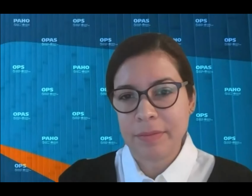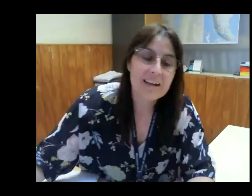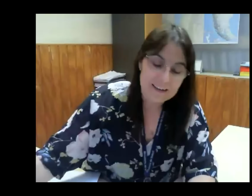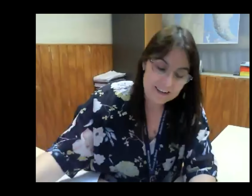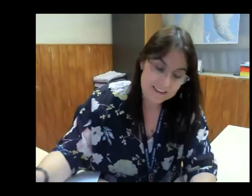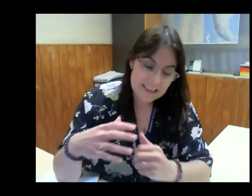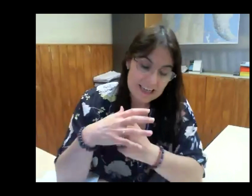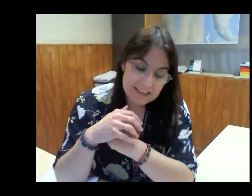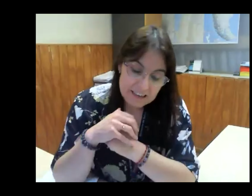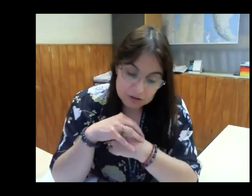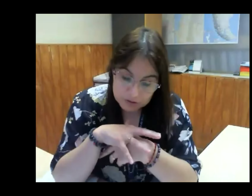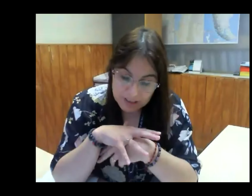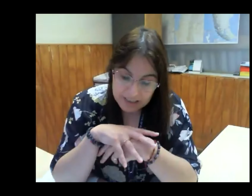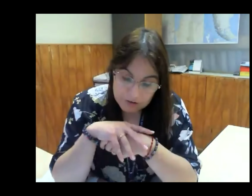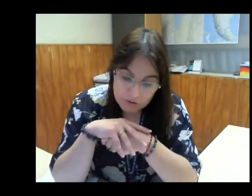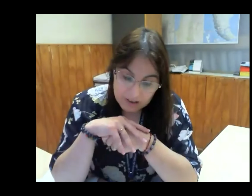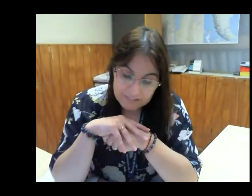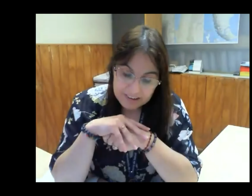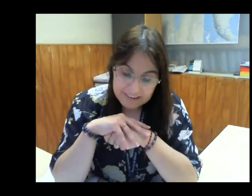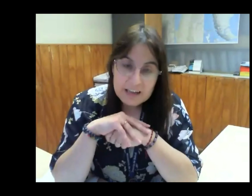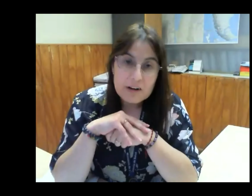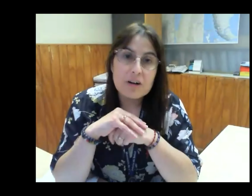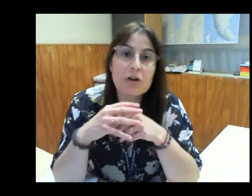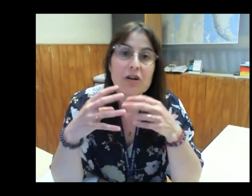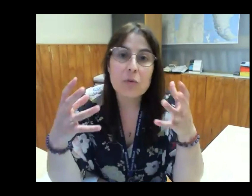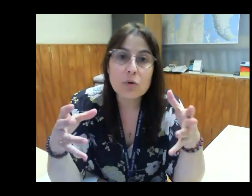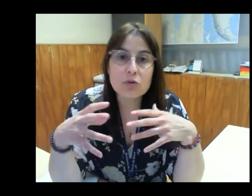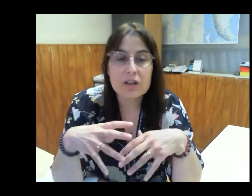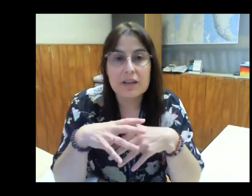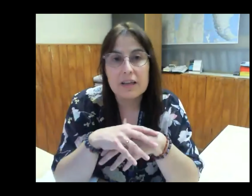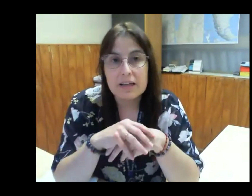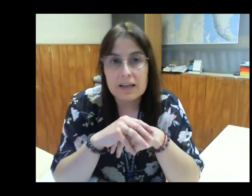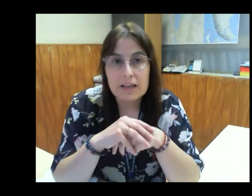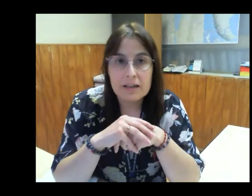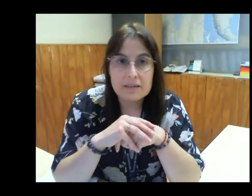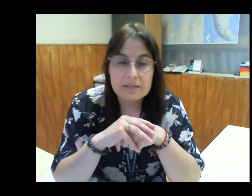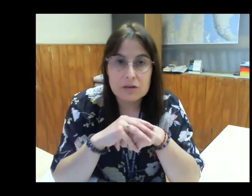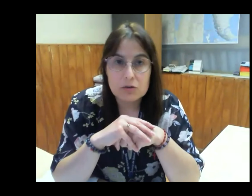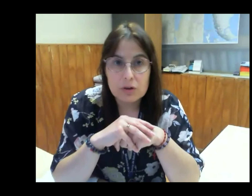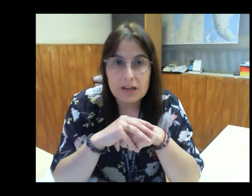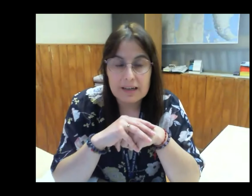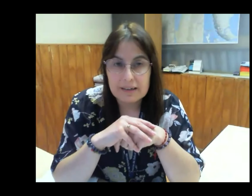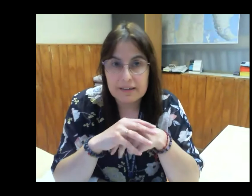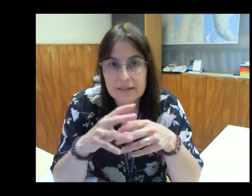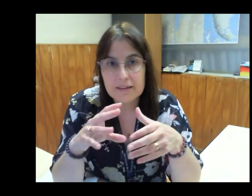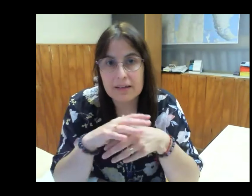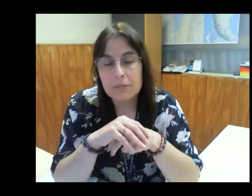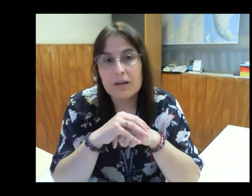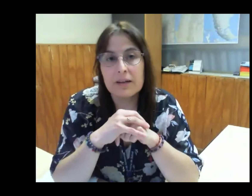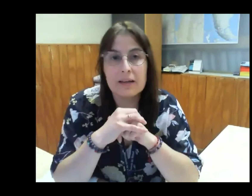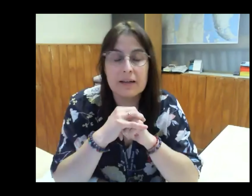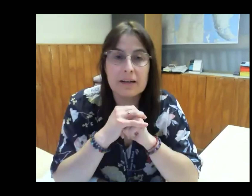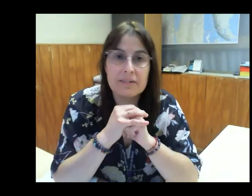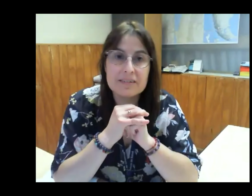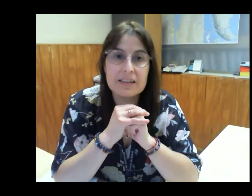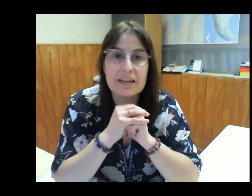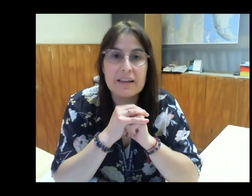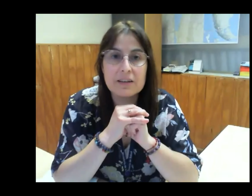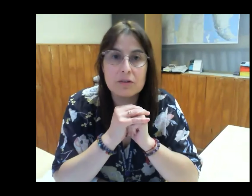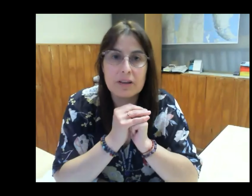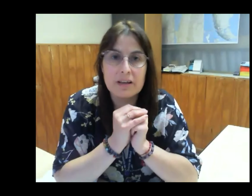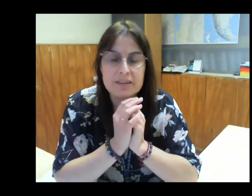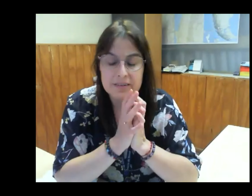Bien, Tania, en relación a ello, la verdad que los recursos que tiene, ¿cierto?, digamos, la base